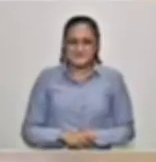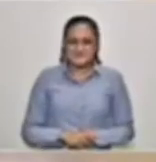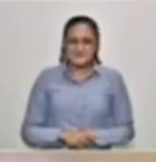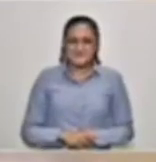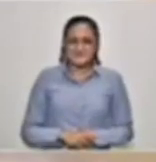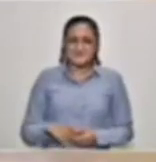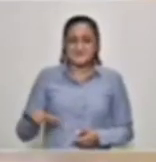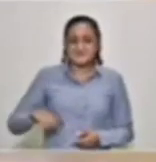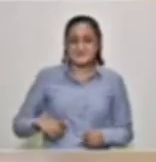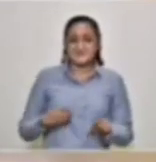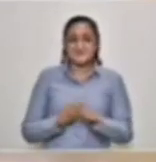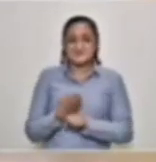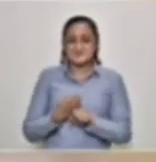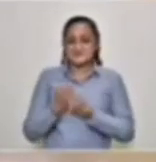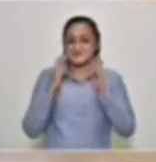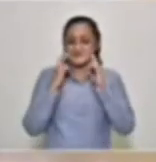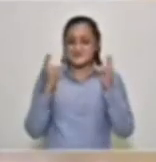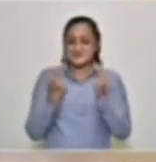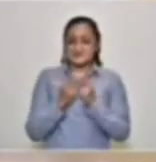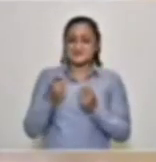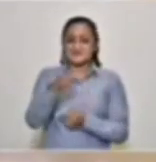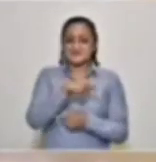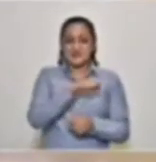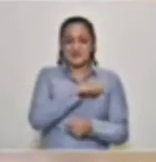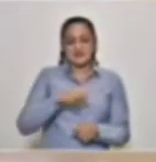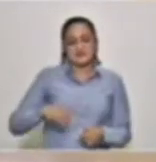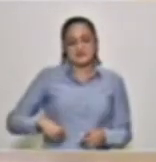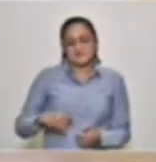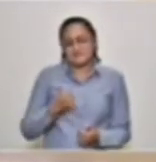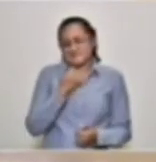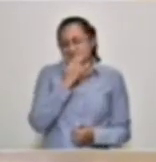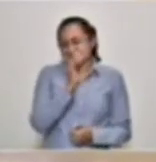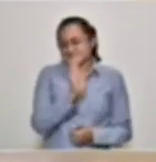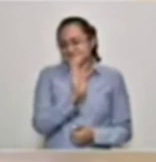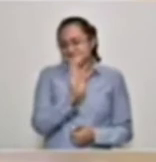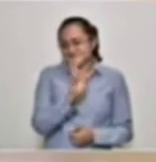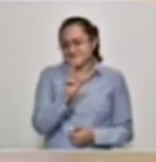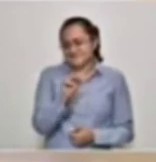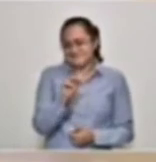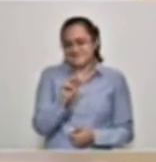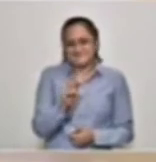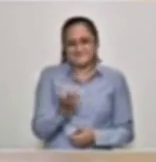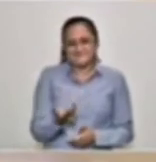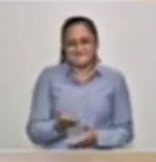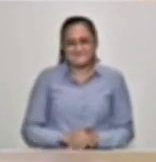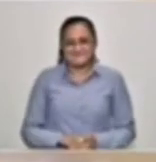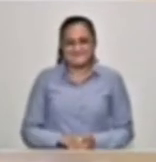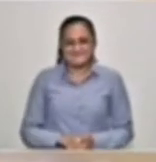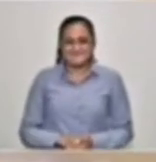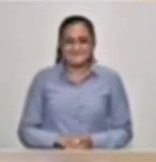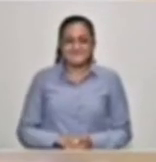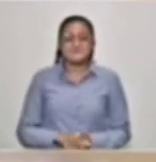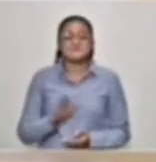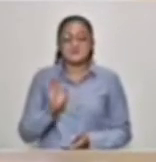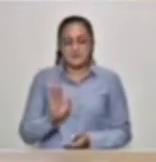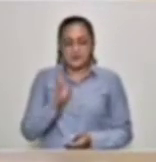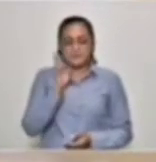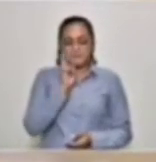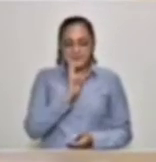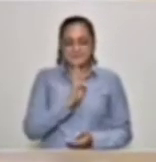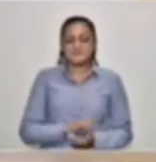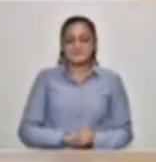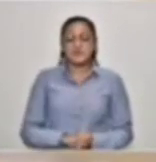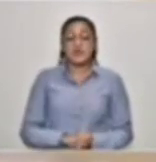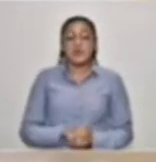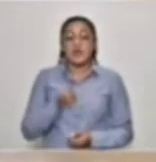¿Cómo crees que el gobierno del estado es una reunión de ayuntamiento? No, no, no, por favor, no me preguntes así las cosas. Miren,